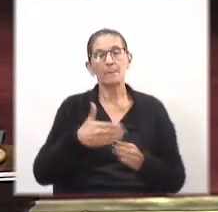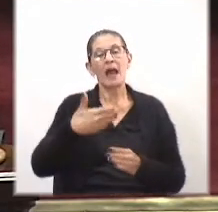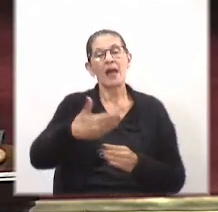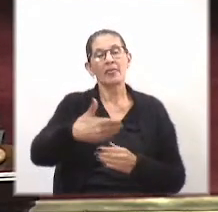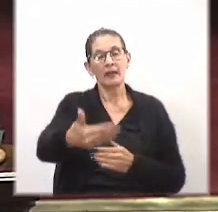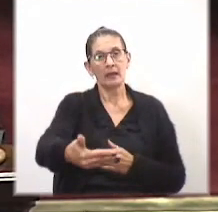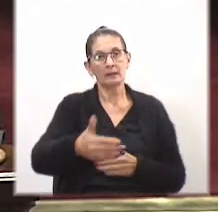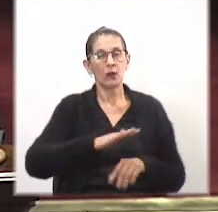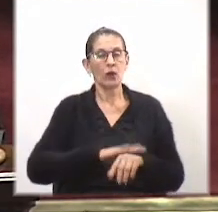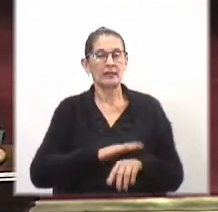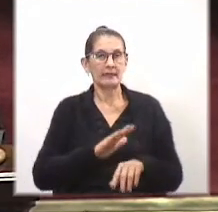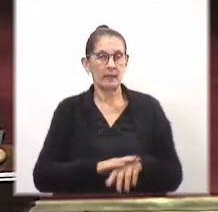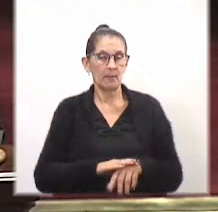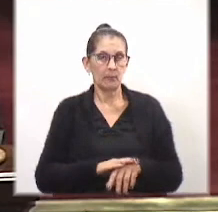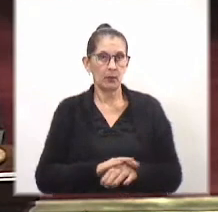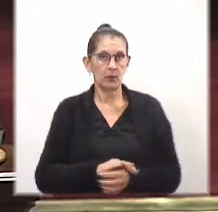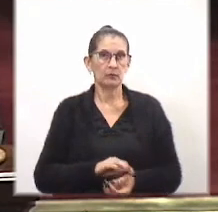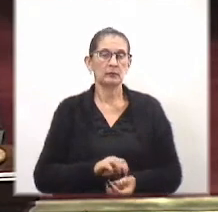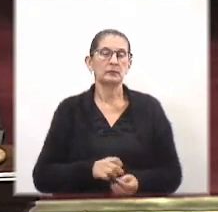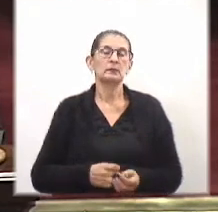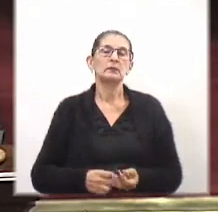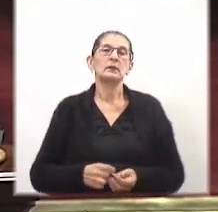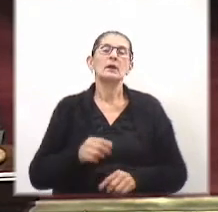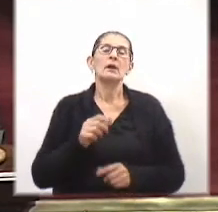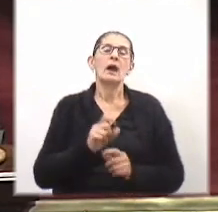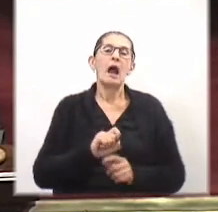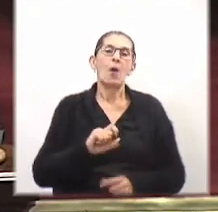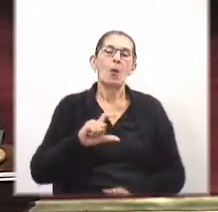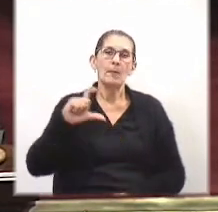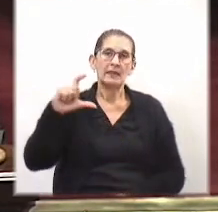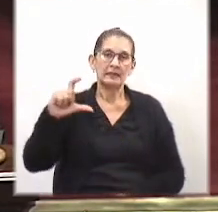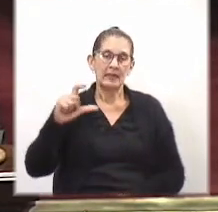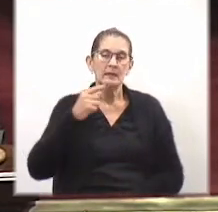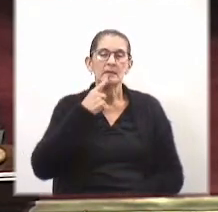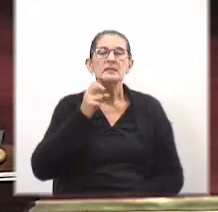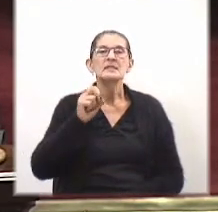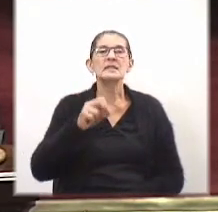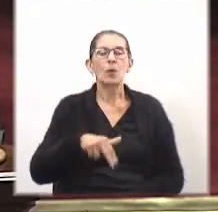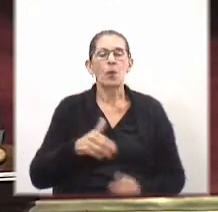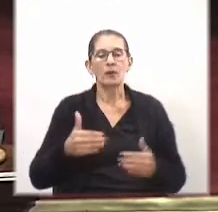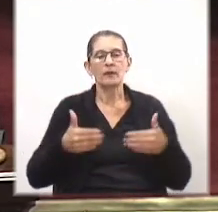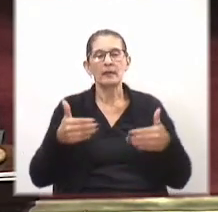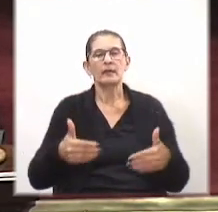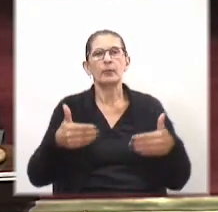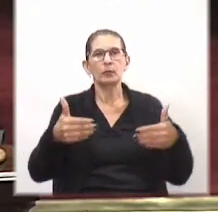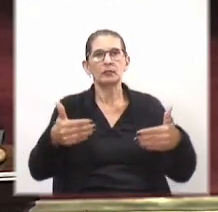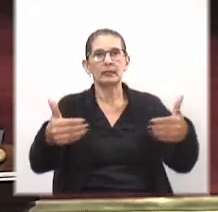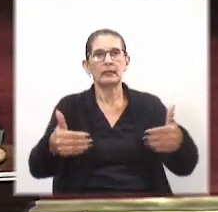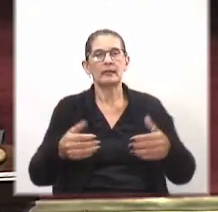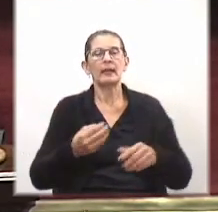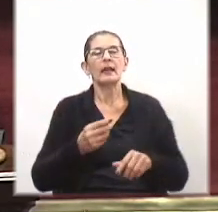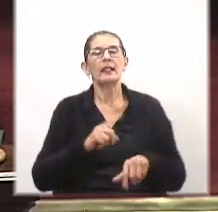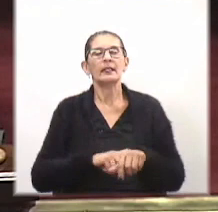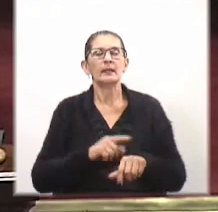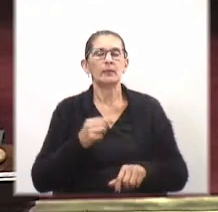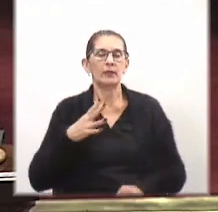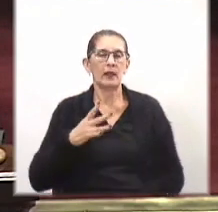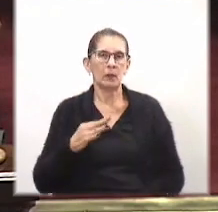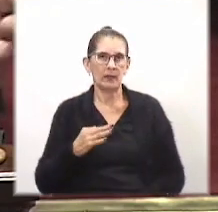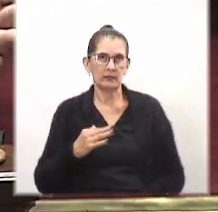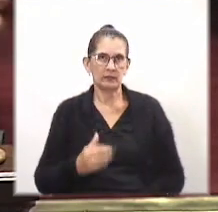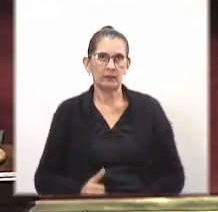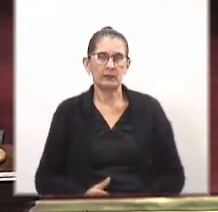el tiempo, las tasas van aumentando a medida que se van postergando en el tiempo de edad de jubilación.